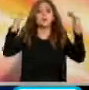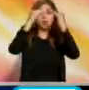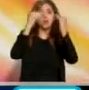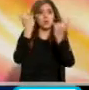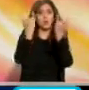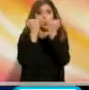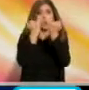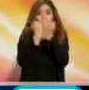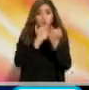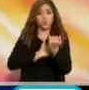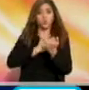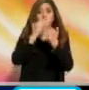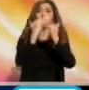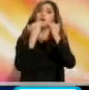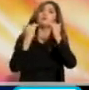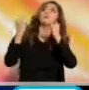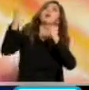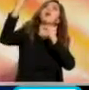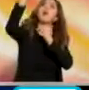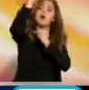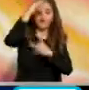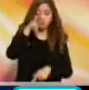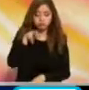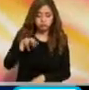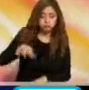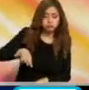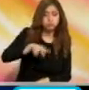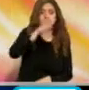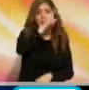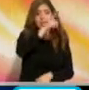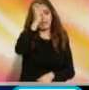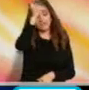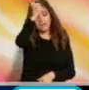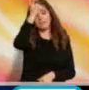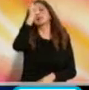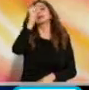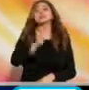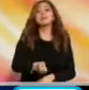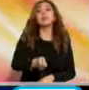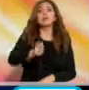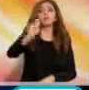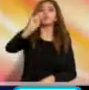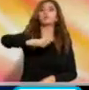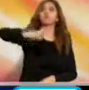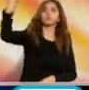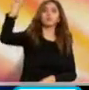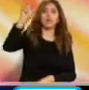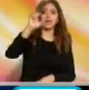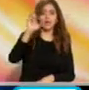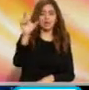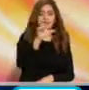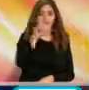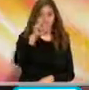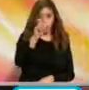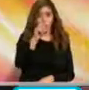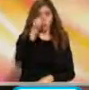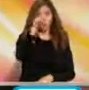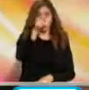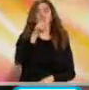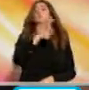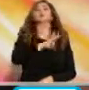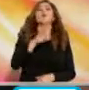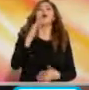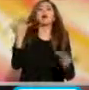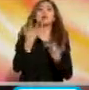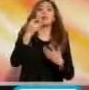sí, alturas. sí, Las alturas. Por eso la cabra simboliza éxito. Metas logradas. Por eso es uno de los